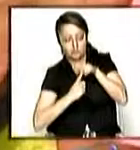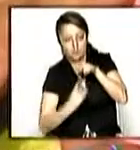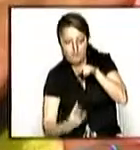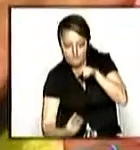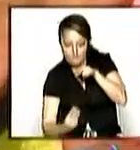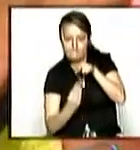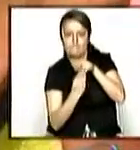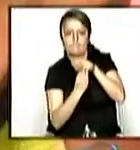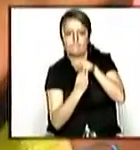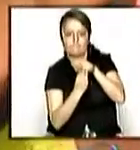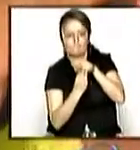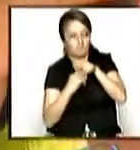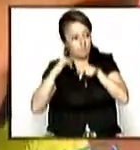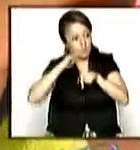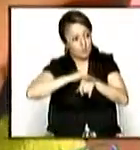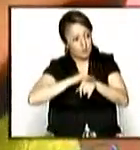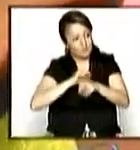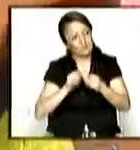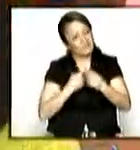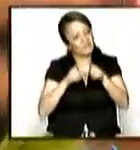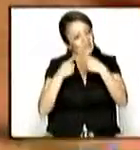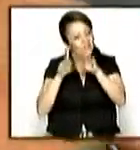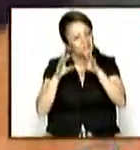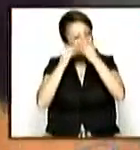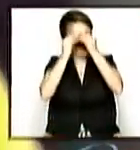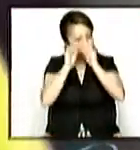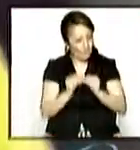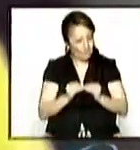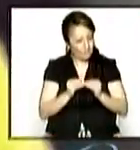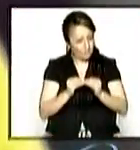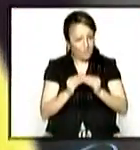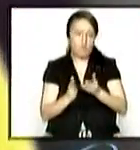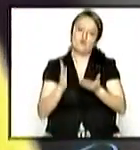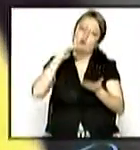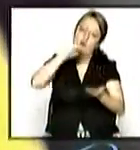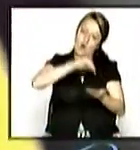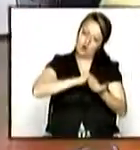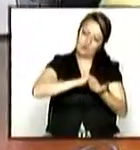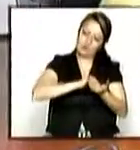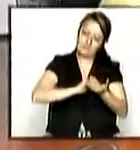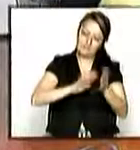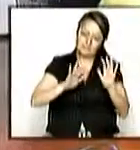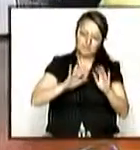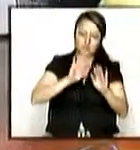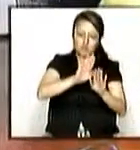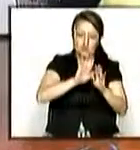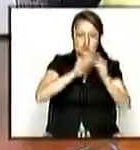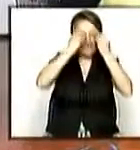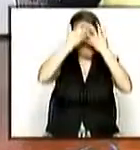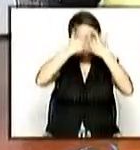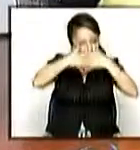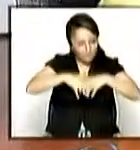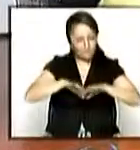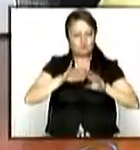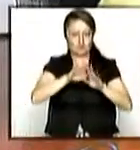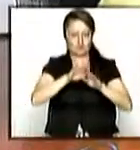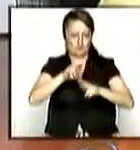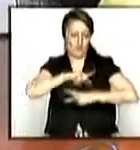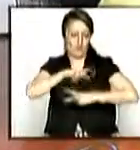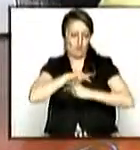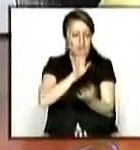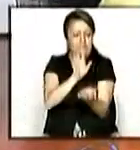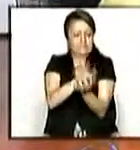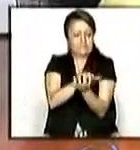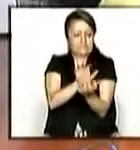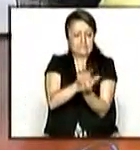pues hay muchas maneras de poderle devolver sobre todo la funcionalidad a nuestros pacientes a